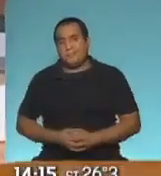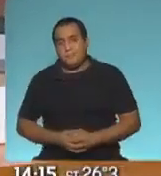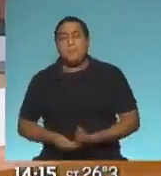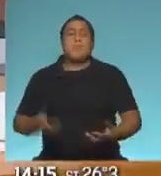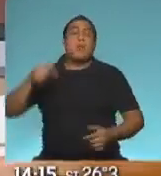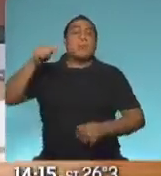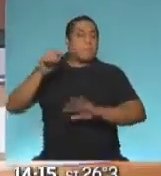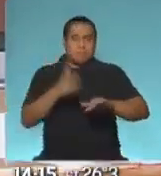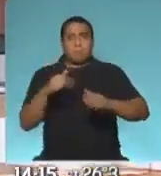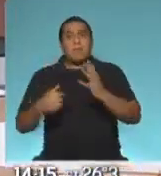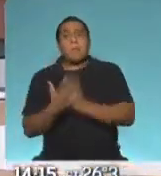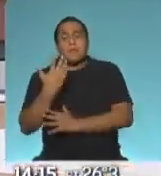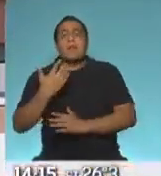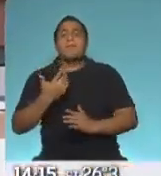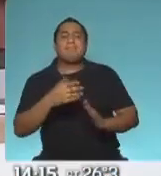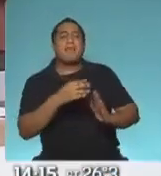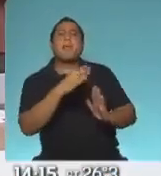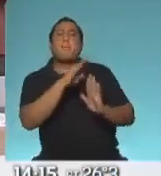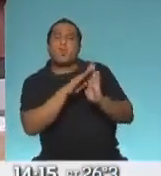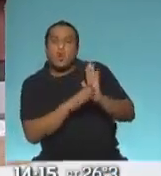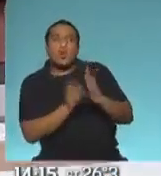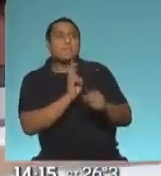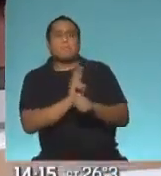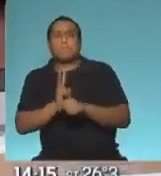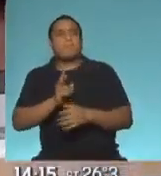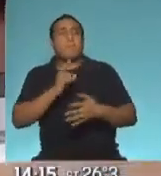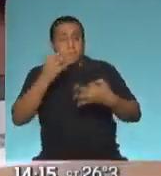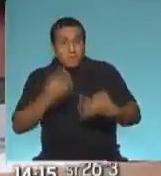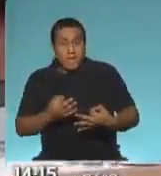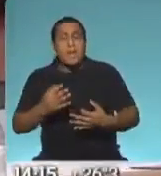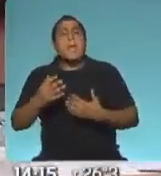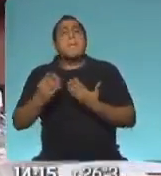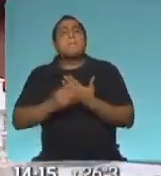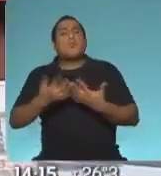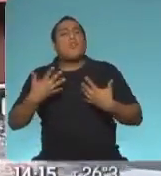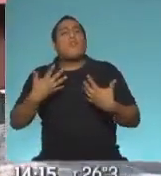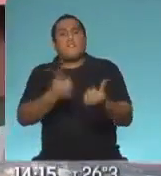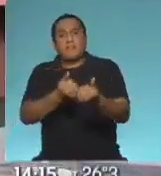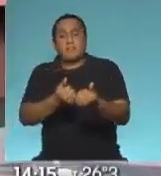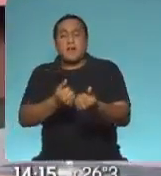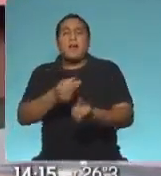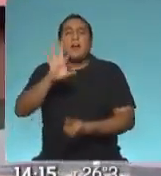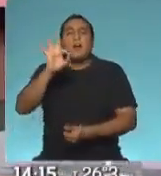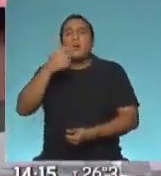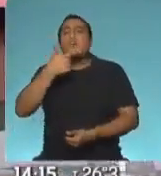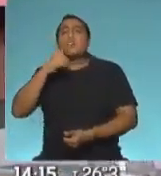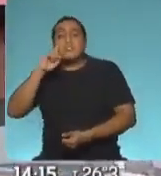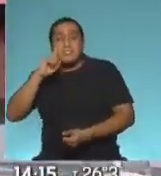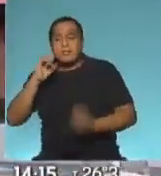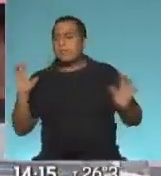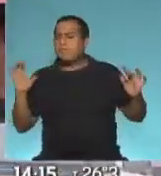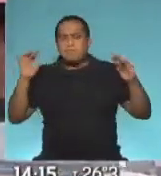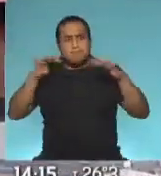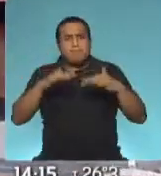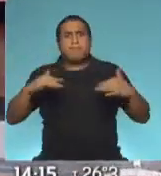también y cumpliendo todos los protocolos de seguridad, el ministro de Defensa, Agustín Rossi, encabezó el acto homenaje